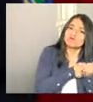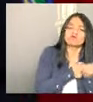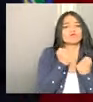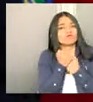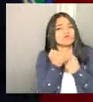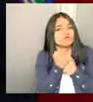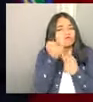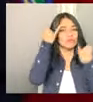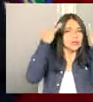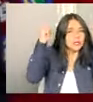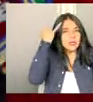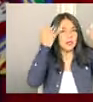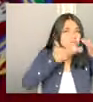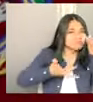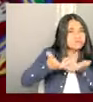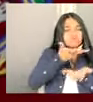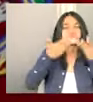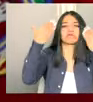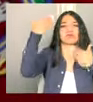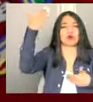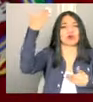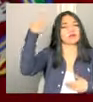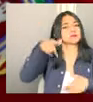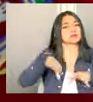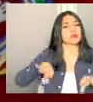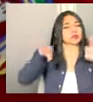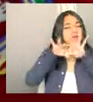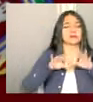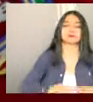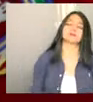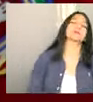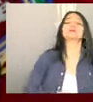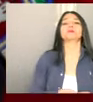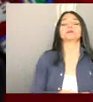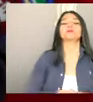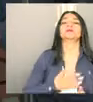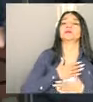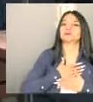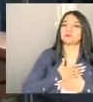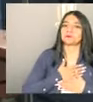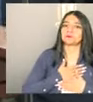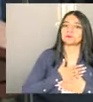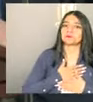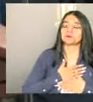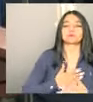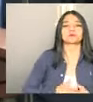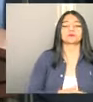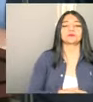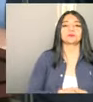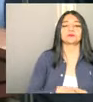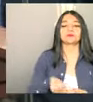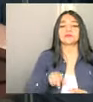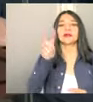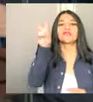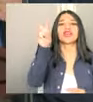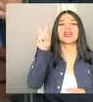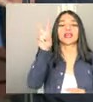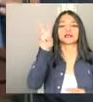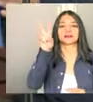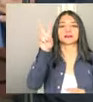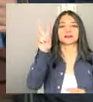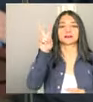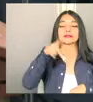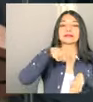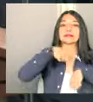las iniciativas y las políticas del alcalde. De mi parte, lo que me fijaré este día viernes es si efectivamente